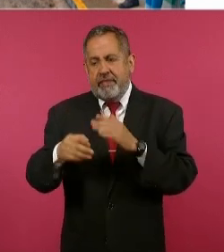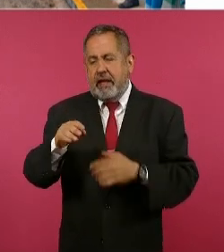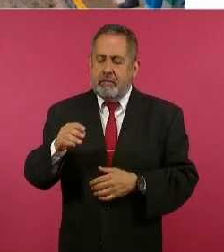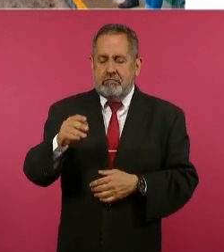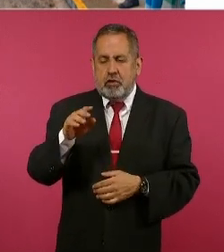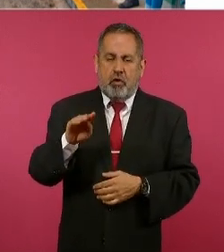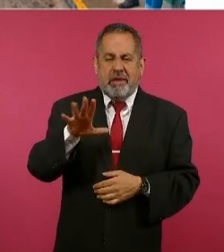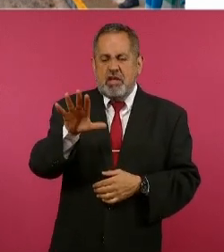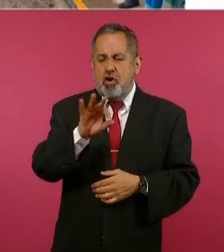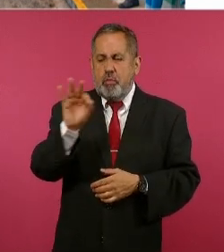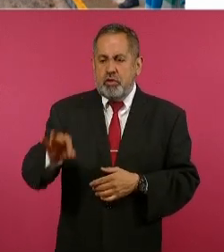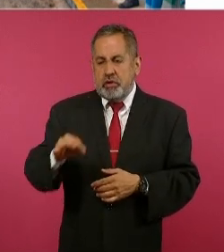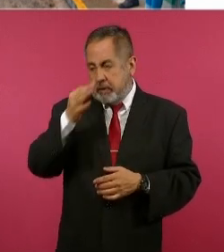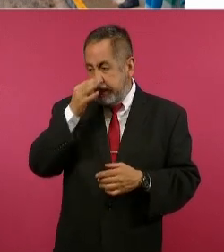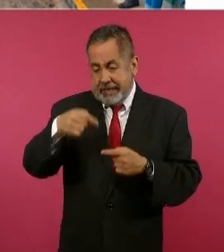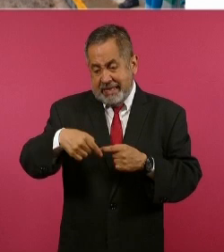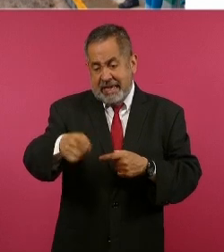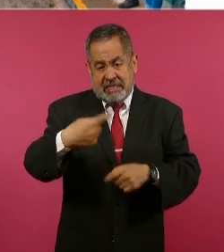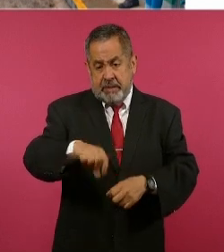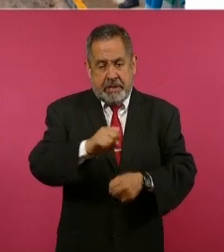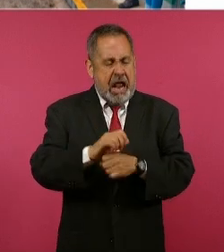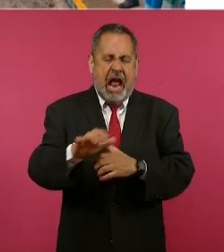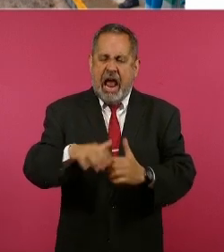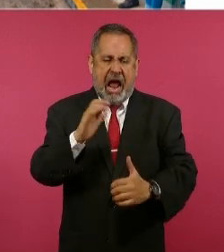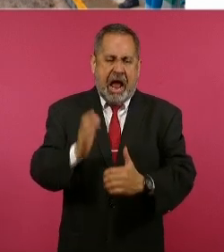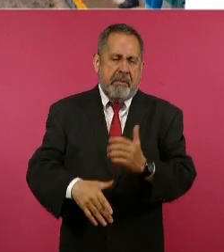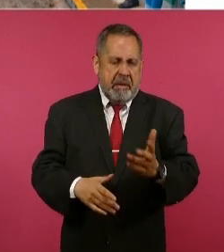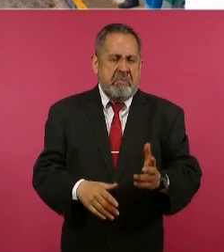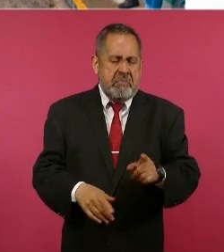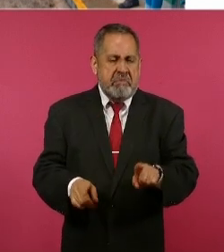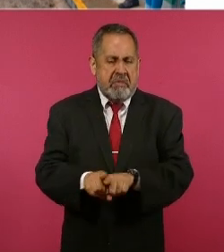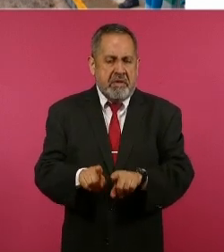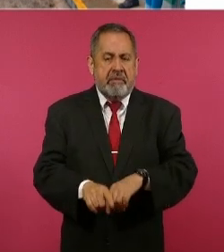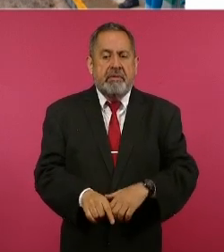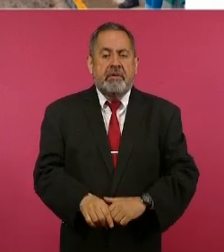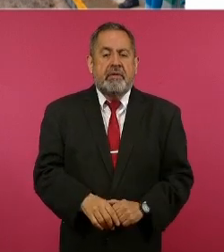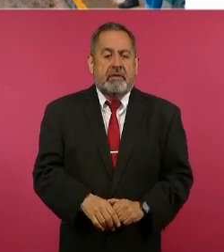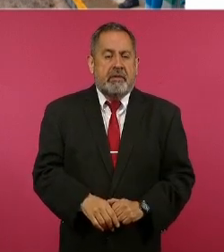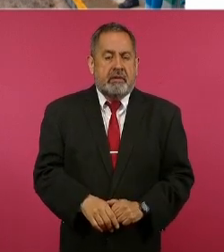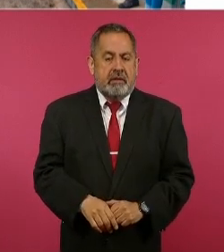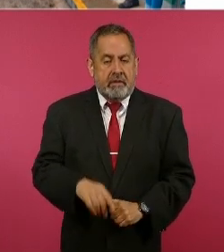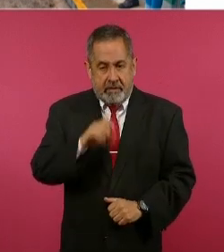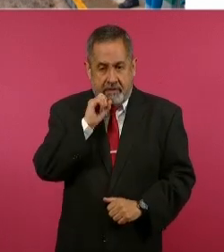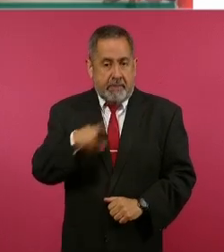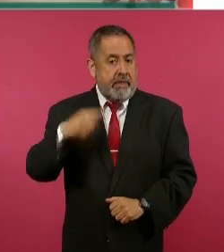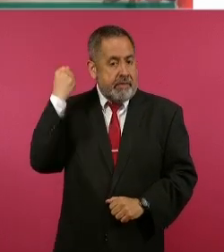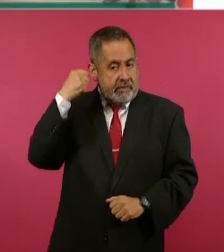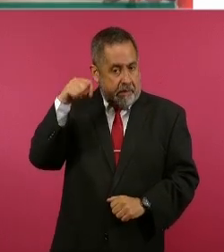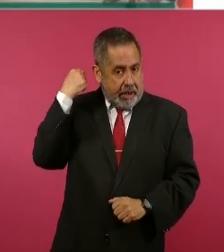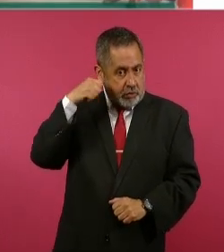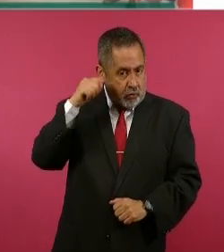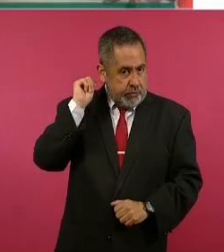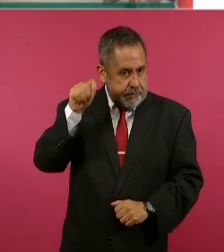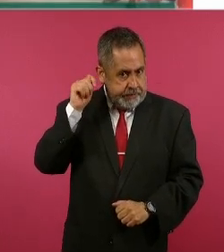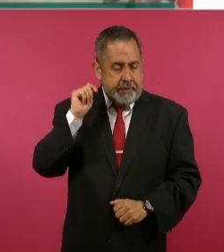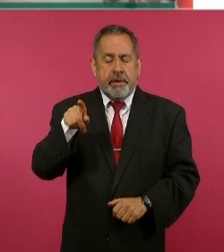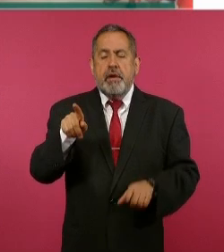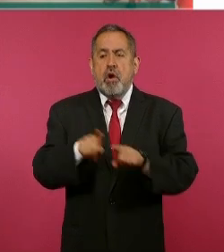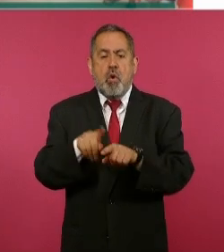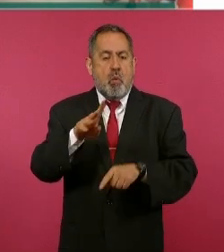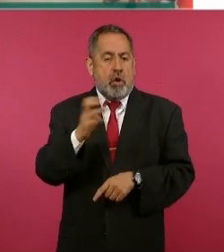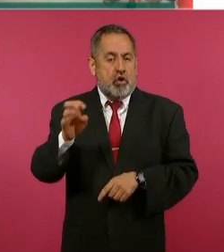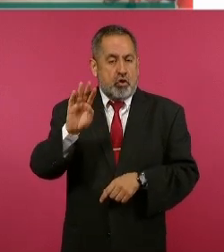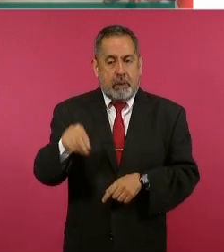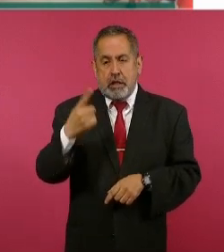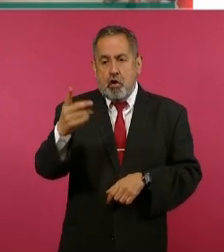95% de avance, que también se concluye esta misma semana. La siguiente, por favor. Tenemos Tabasco, 491